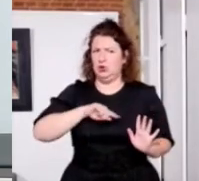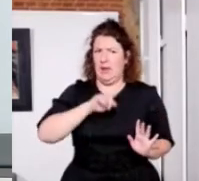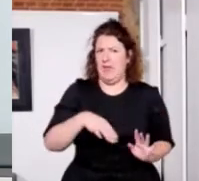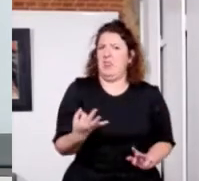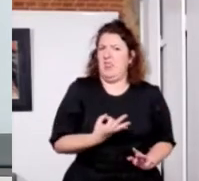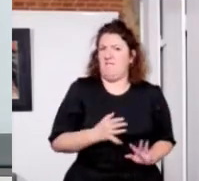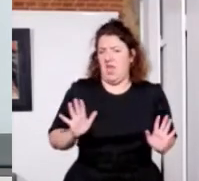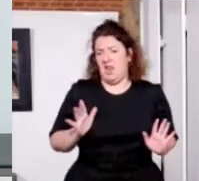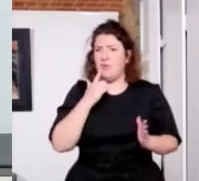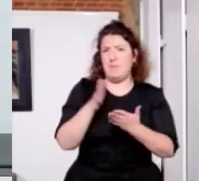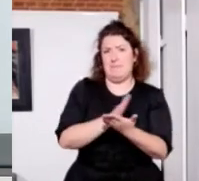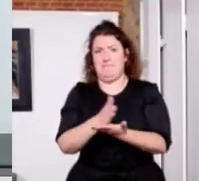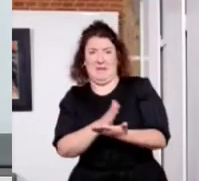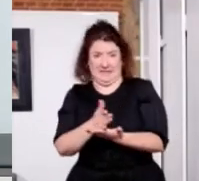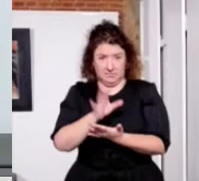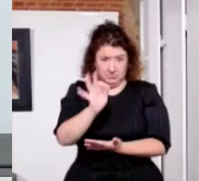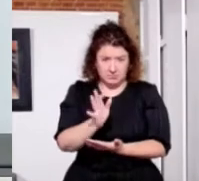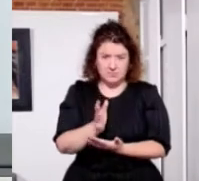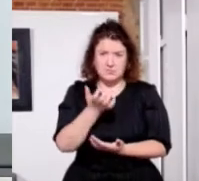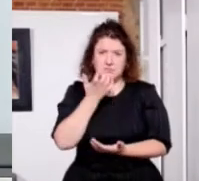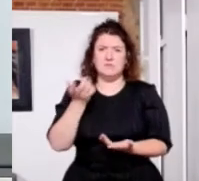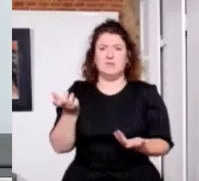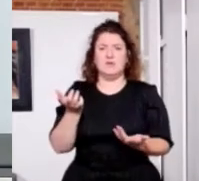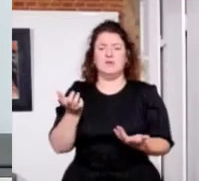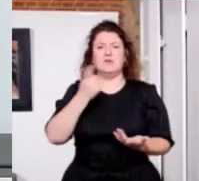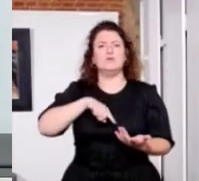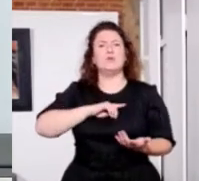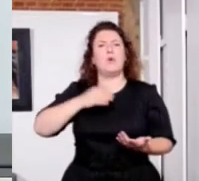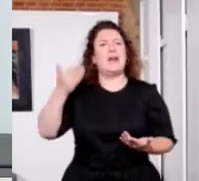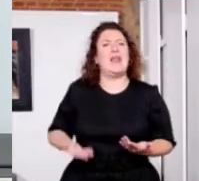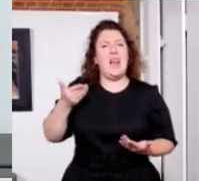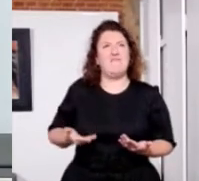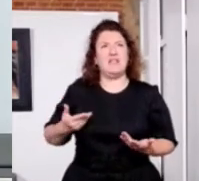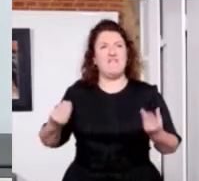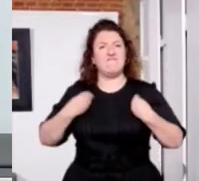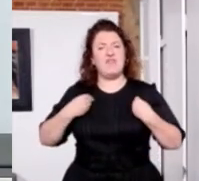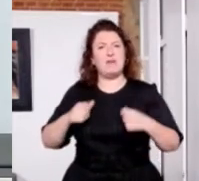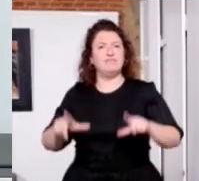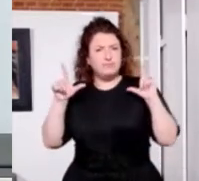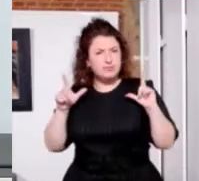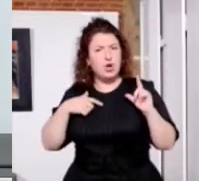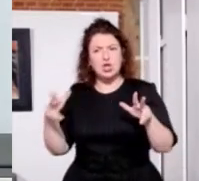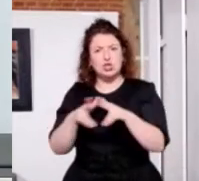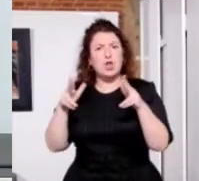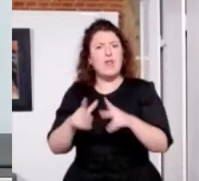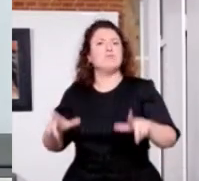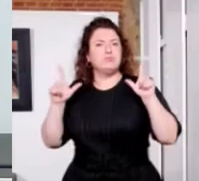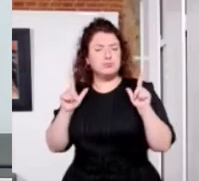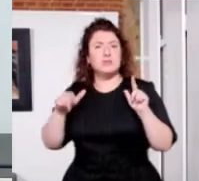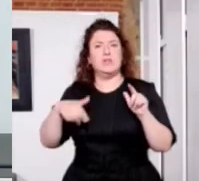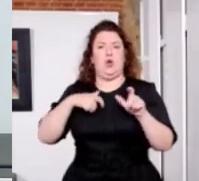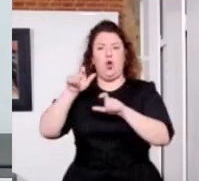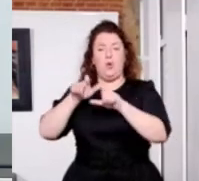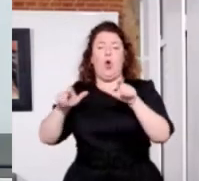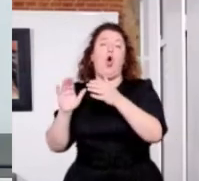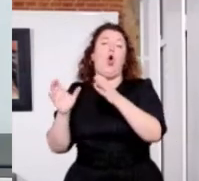de la moneda, ¿no? Y, además, queremos ser agentes relevantes de nuestras vidas, de nuestras sociedades y de nuestras comunidades.